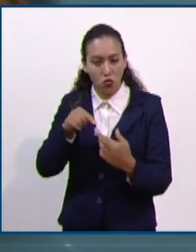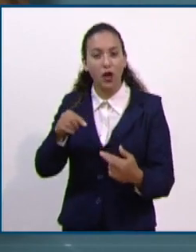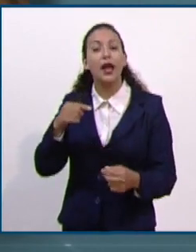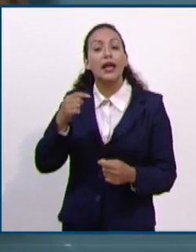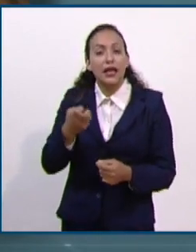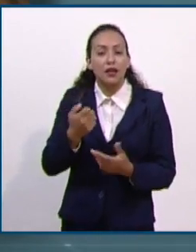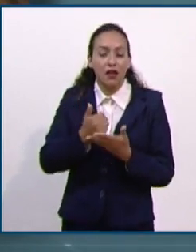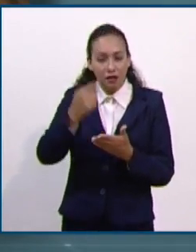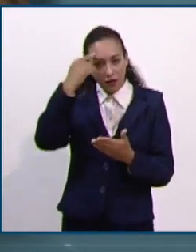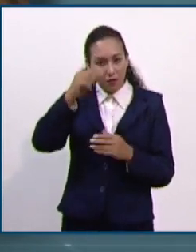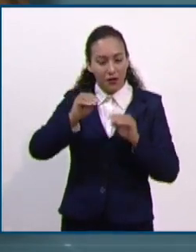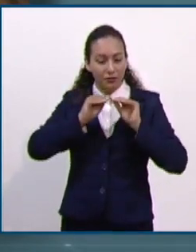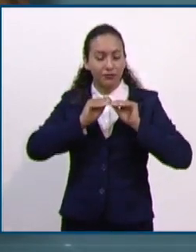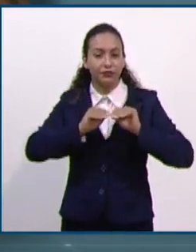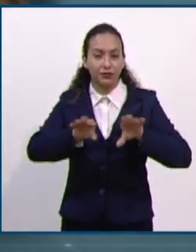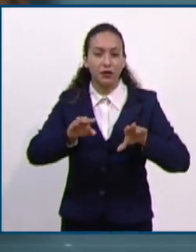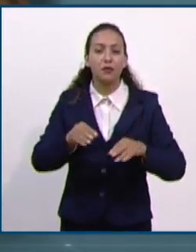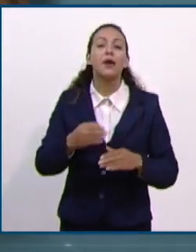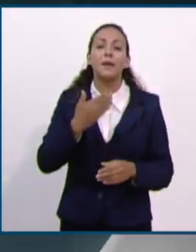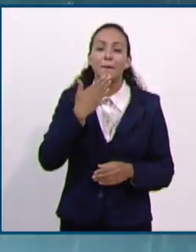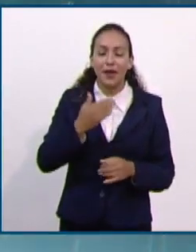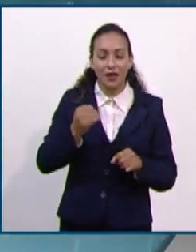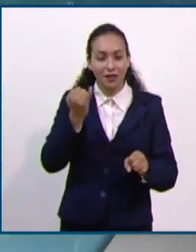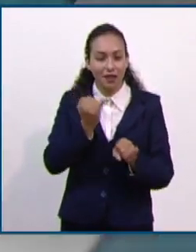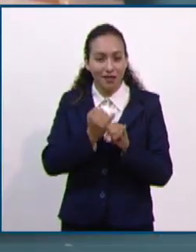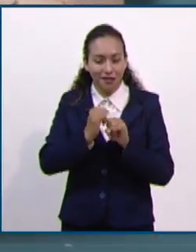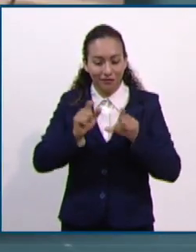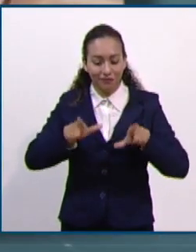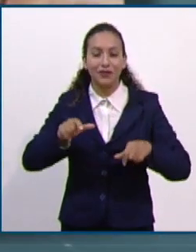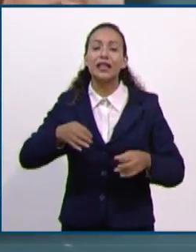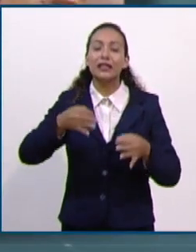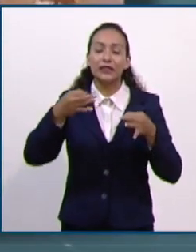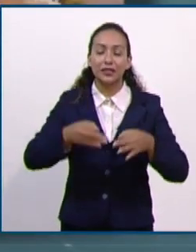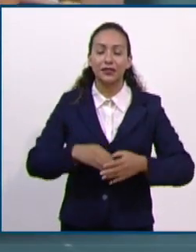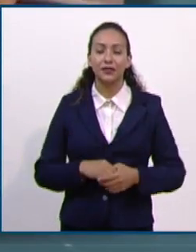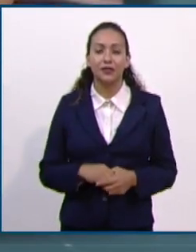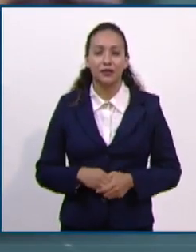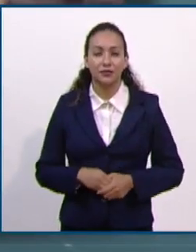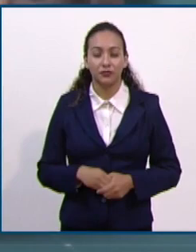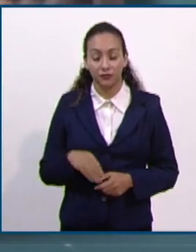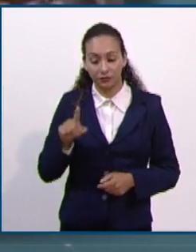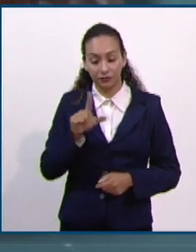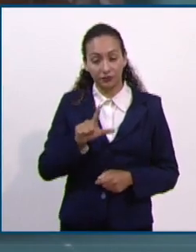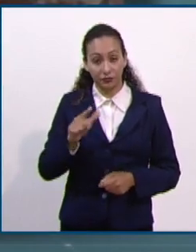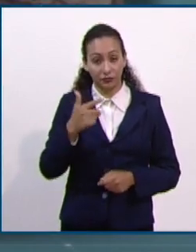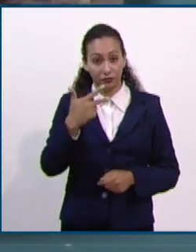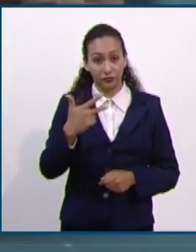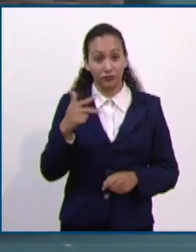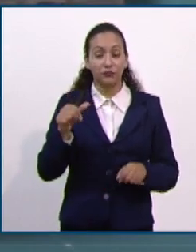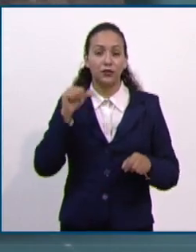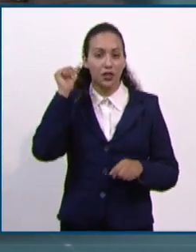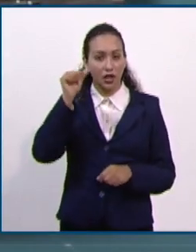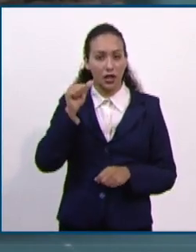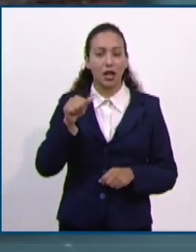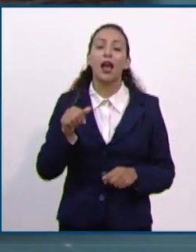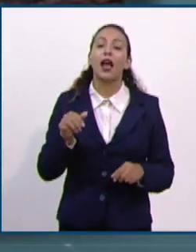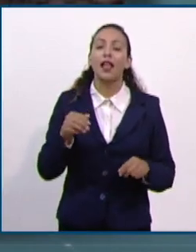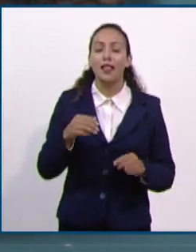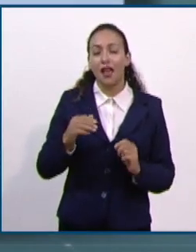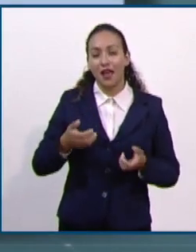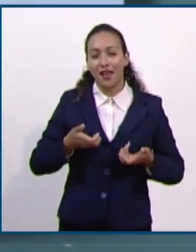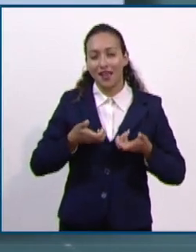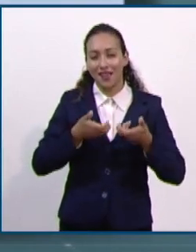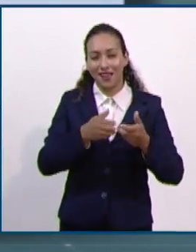y recepción de forma segura y eficiente. Este lunes 8 de abril cambiará de domicilio el Tribunal